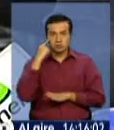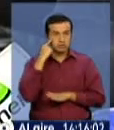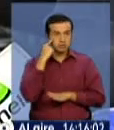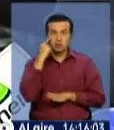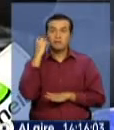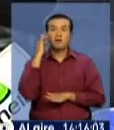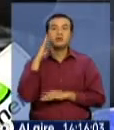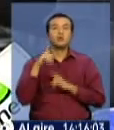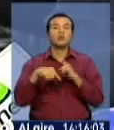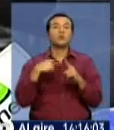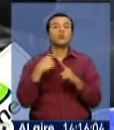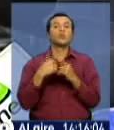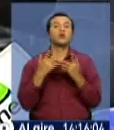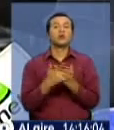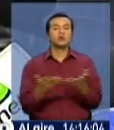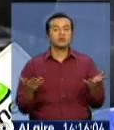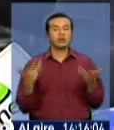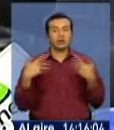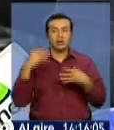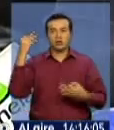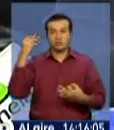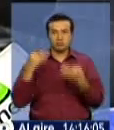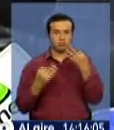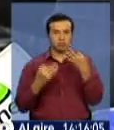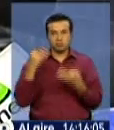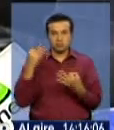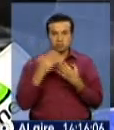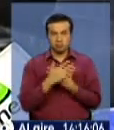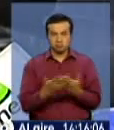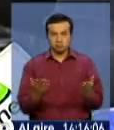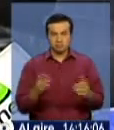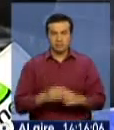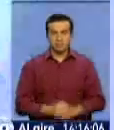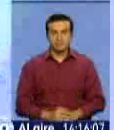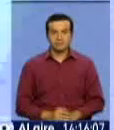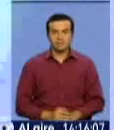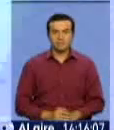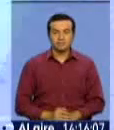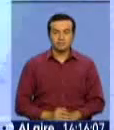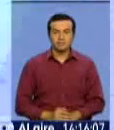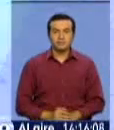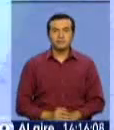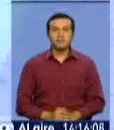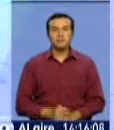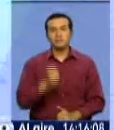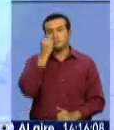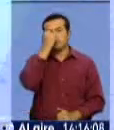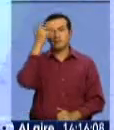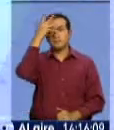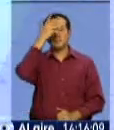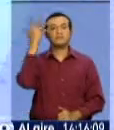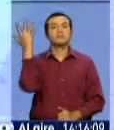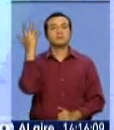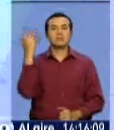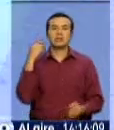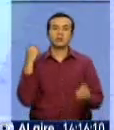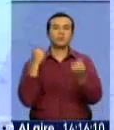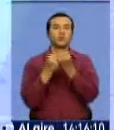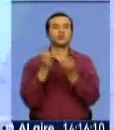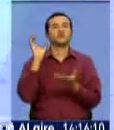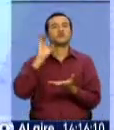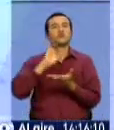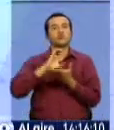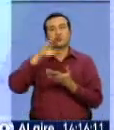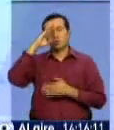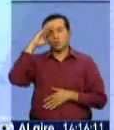señale día y hora para que tenga lugar la audiencia de formulación de cargos. Santo Domingo de los Áchilas tiene el apoyo del Centro